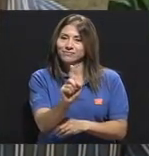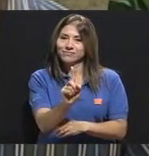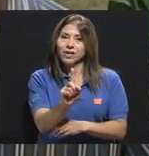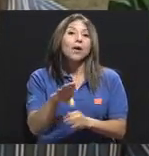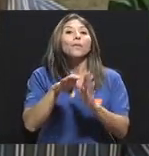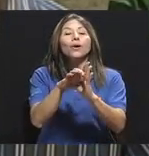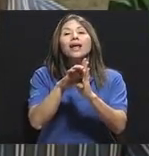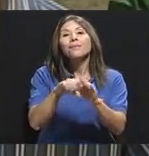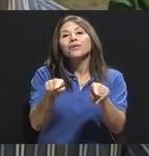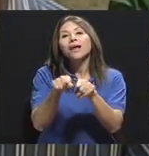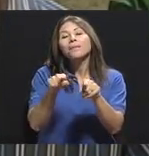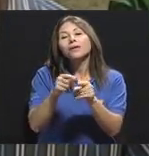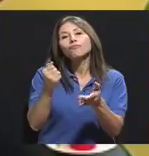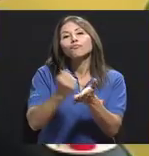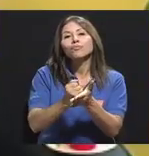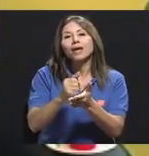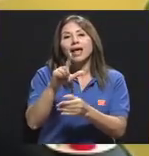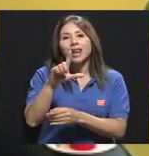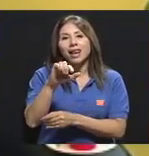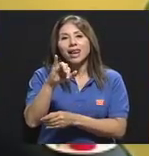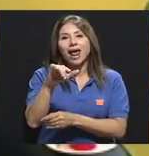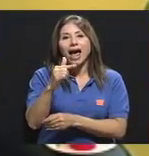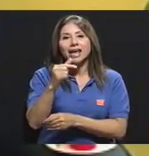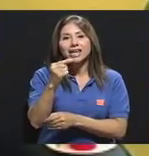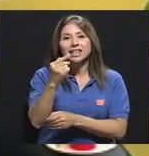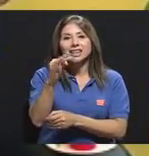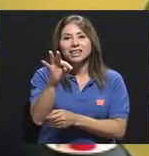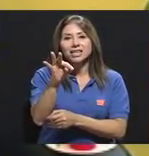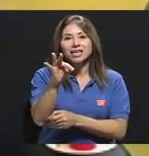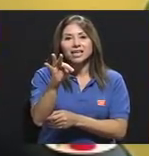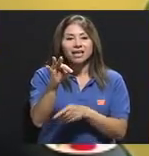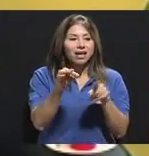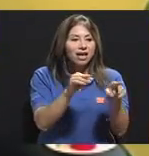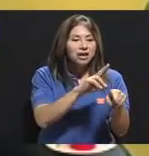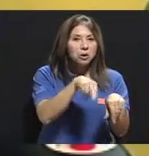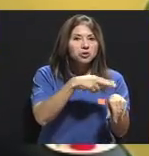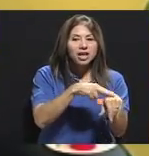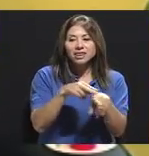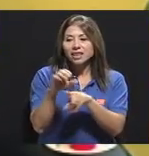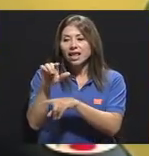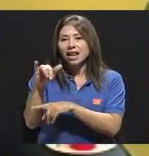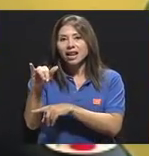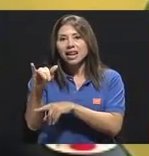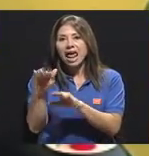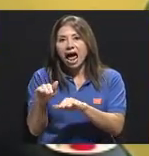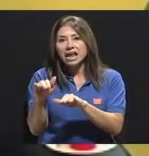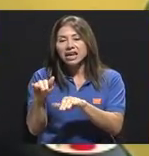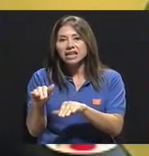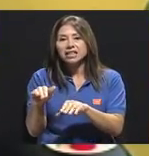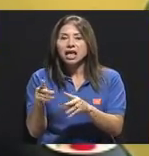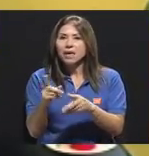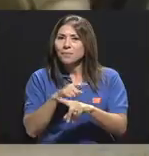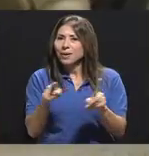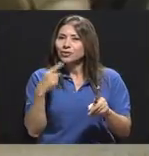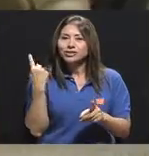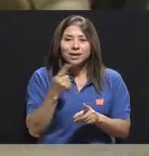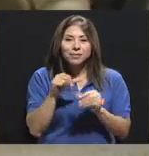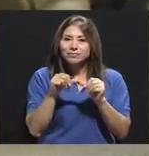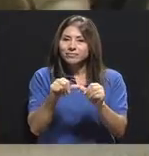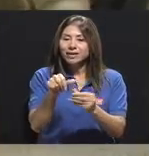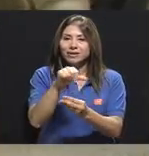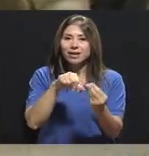mayonesa corriente mayonesa light verdad lo que tienes un poquito menos que el anterior Pero siempre es una grasa y locor